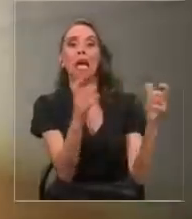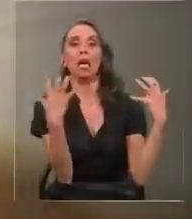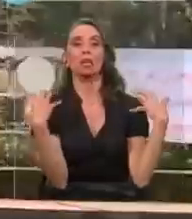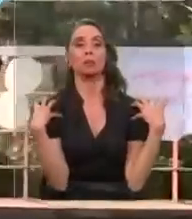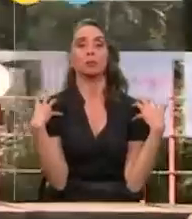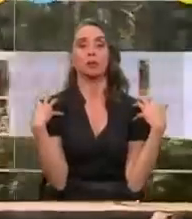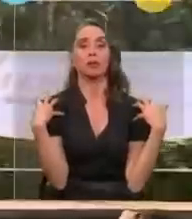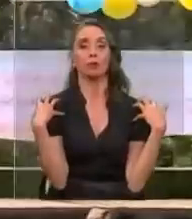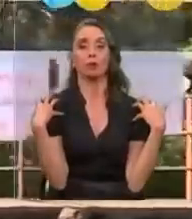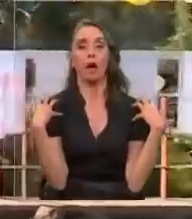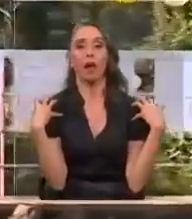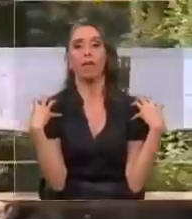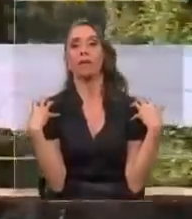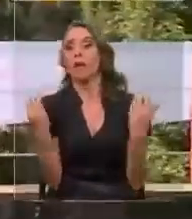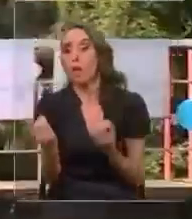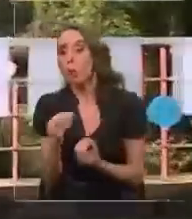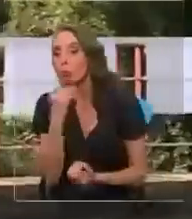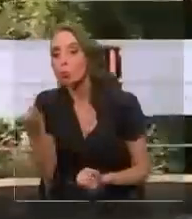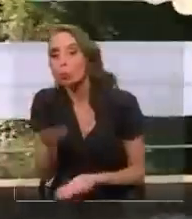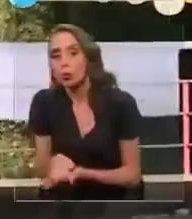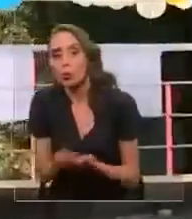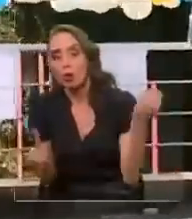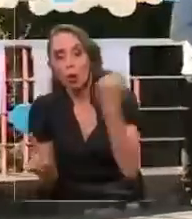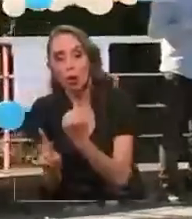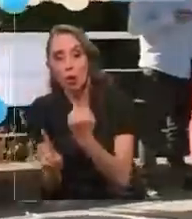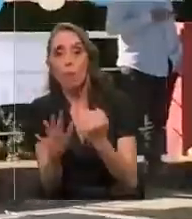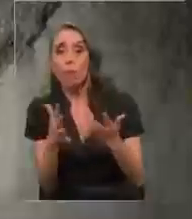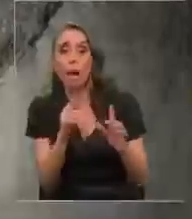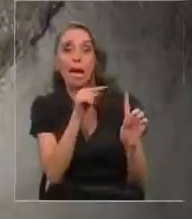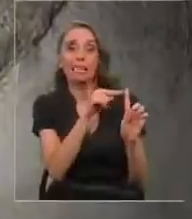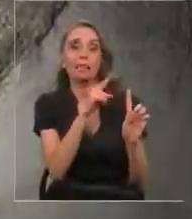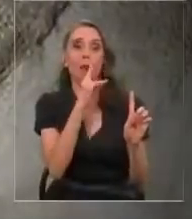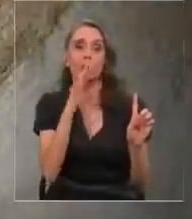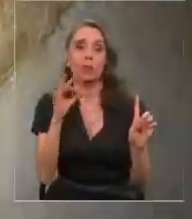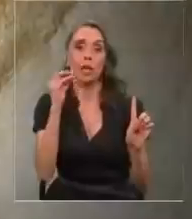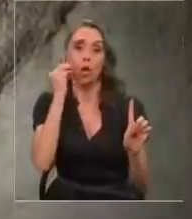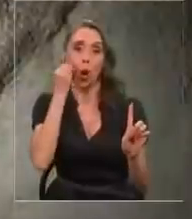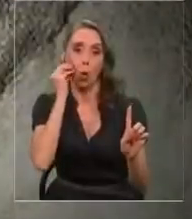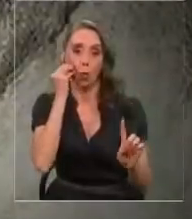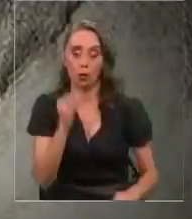responsabilidades por su muerte, que por ahora recaen sobre su tío abuelo.